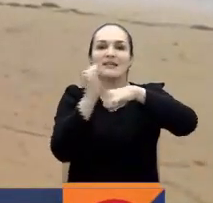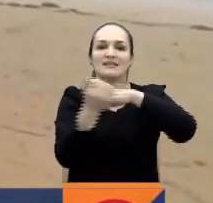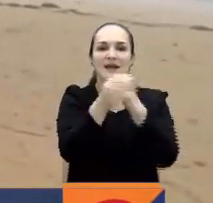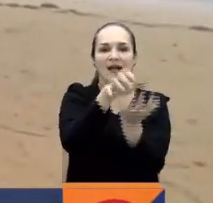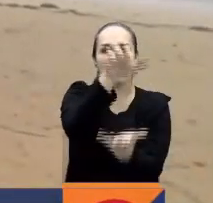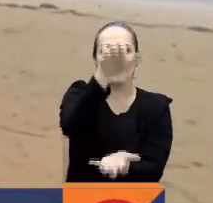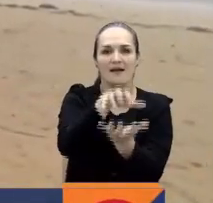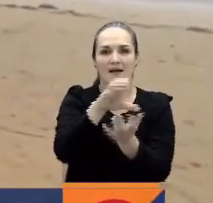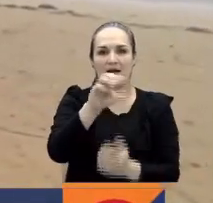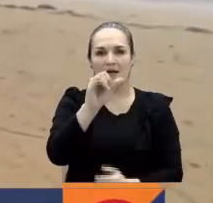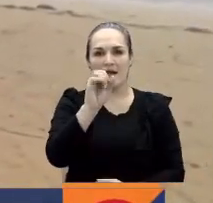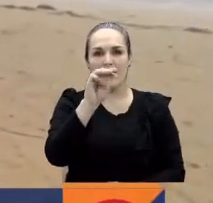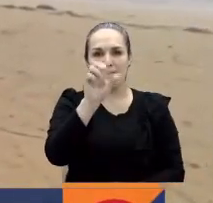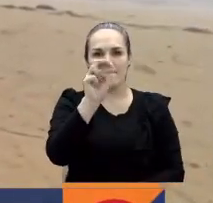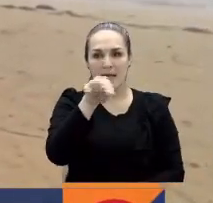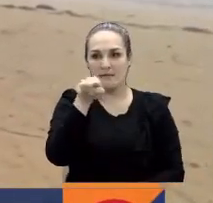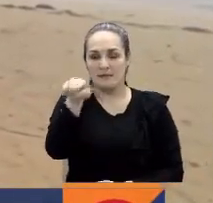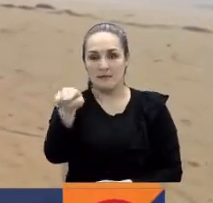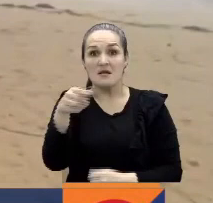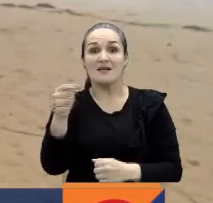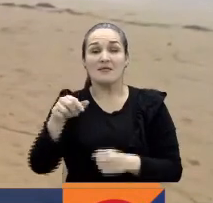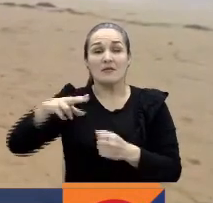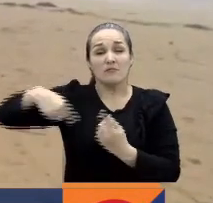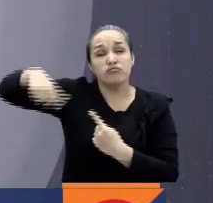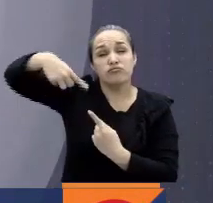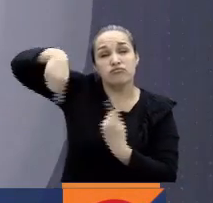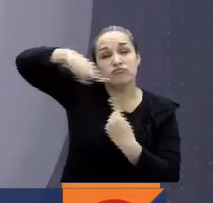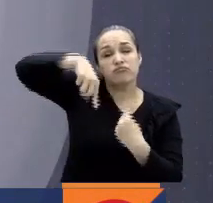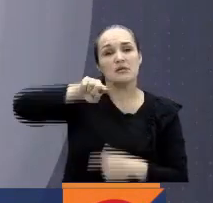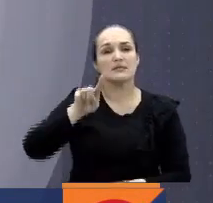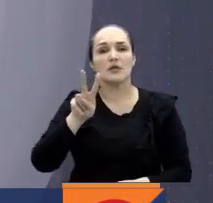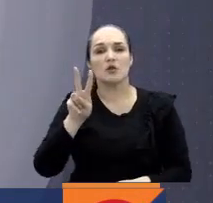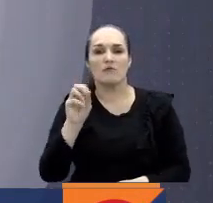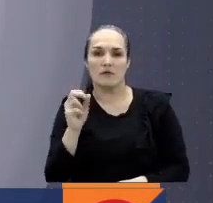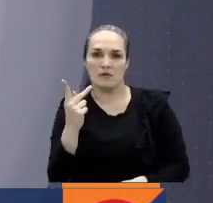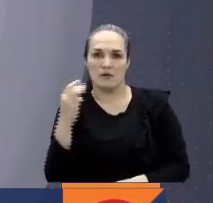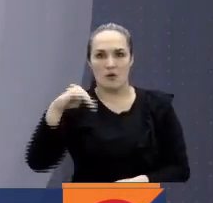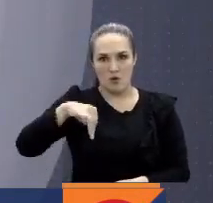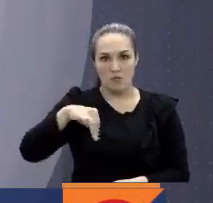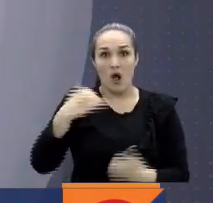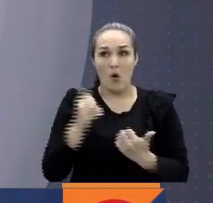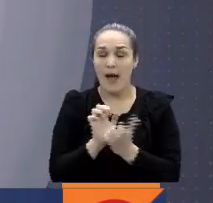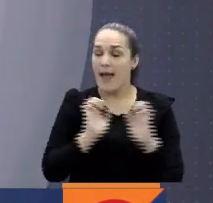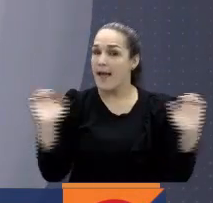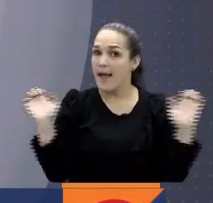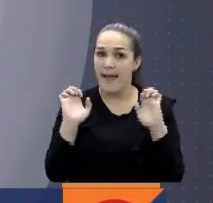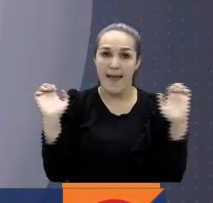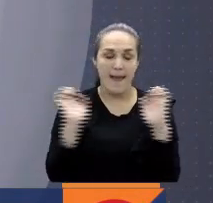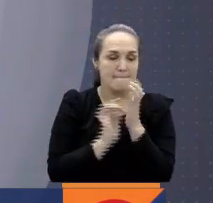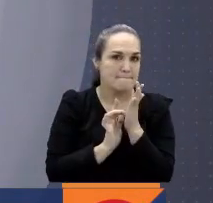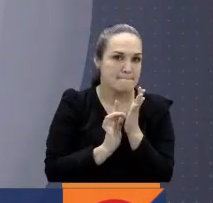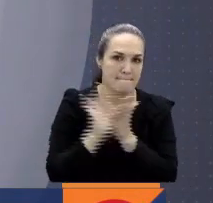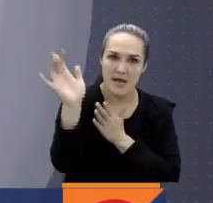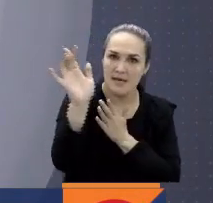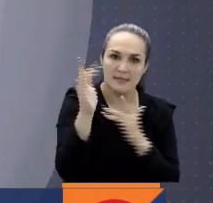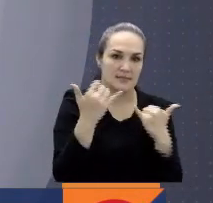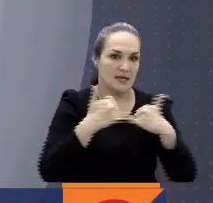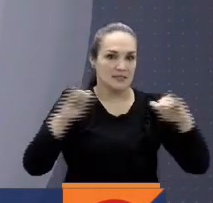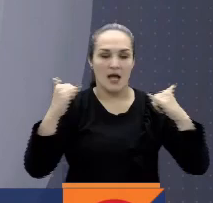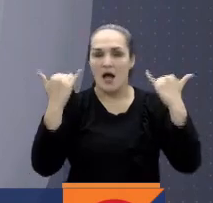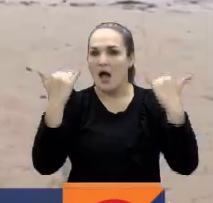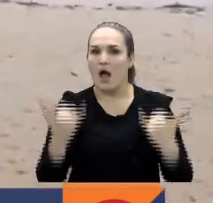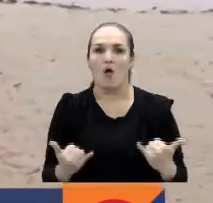de 120 kilómetros por hora. El estado de emergencia fue decretado en 67 condados del estado de